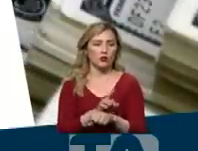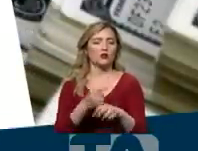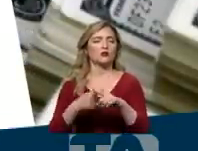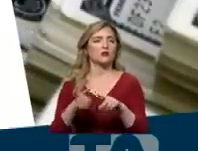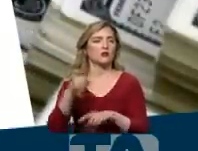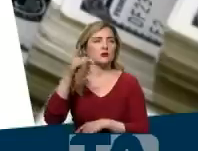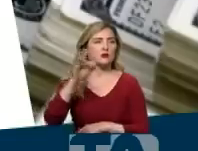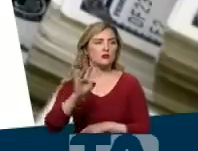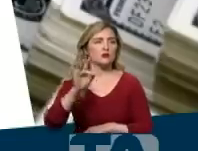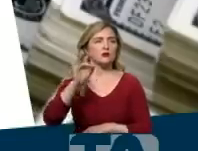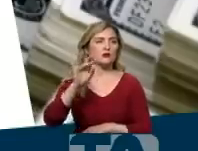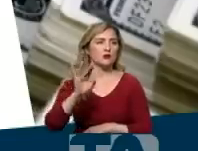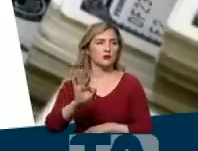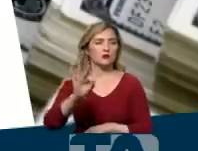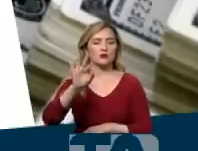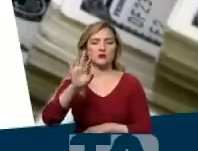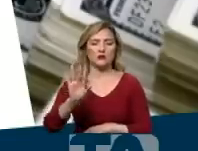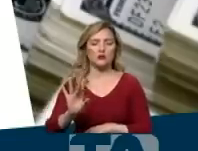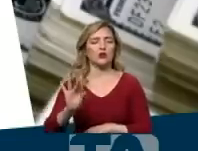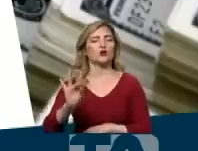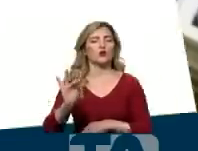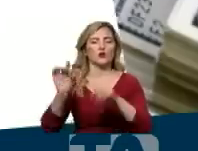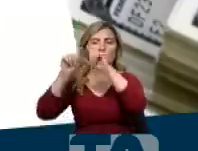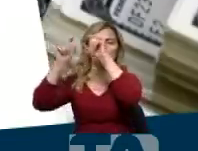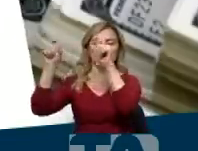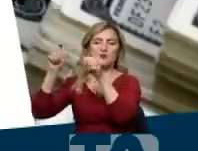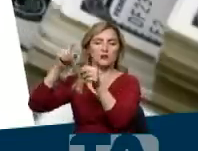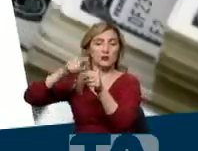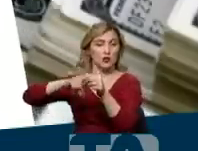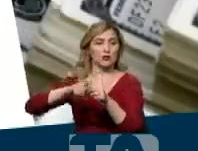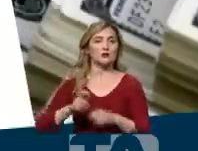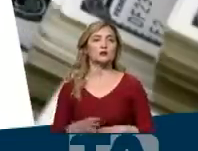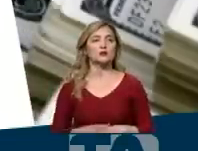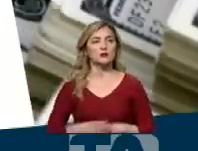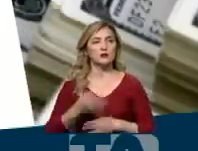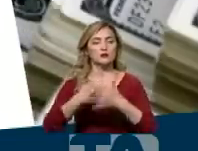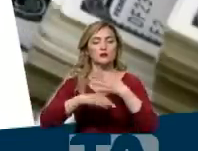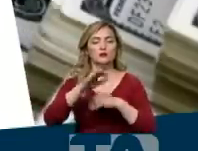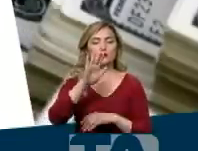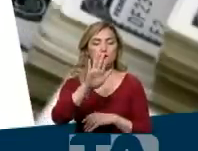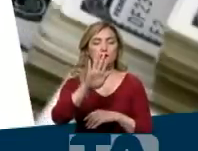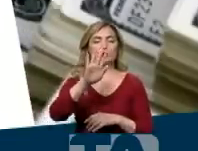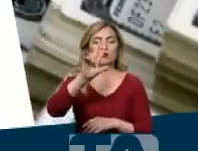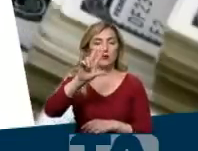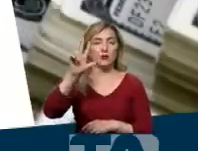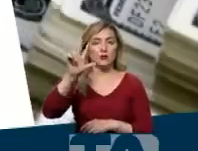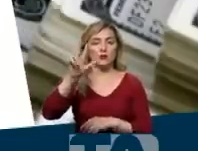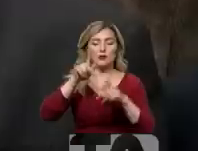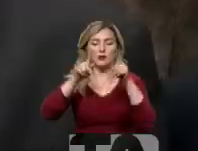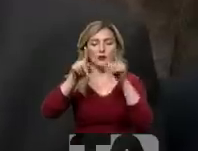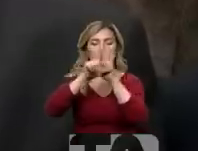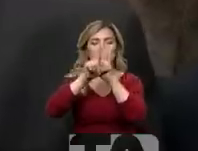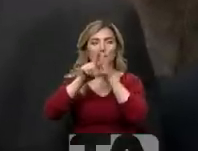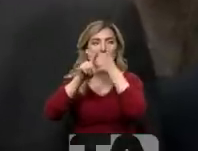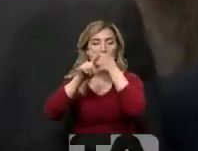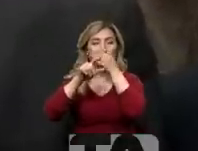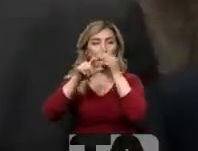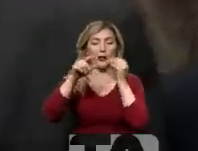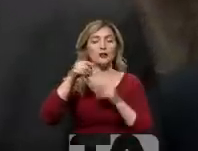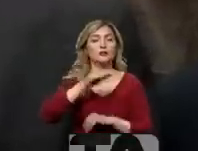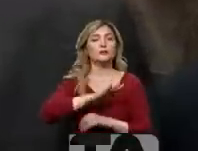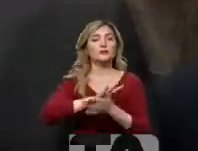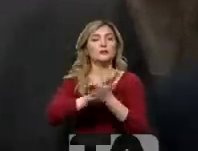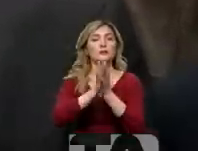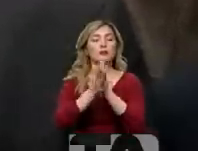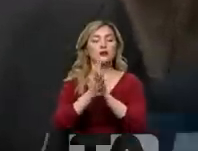con 898 proveedores registrados. De esta cifra, 433 carecían de permiso.